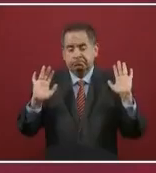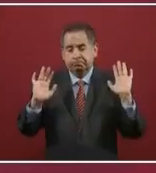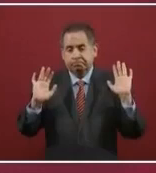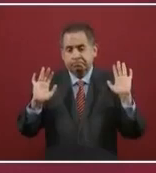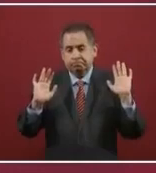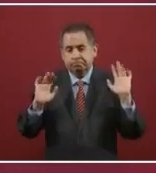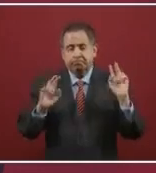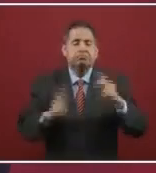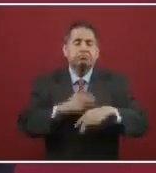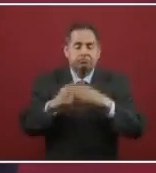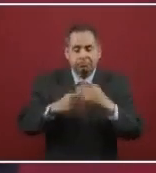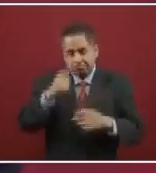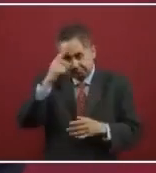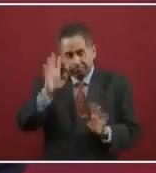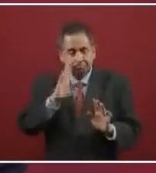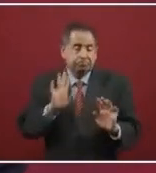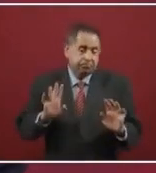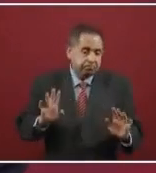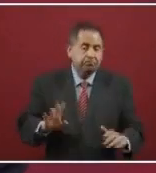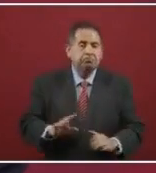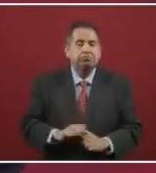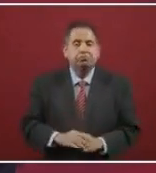Vamos